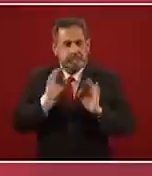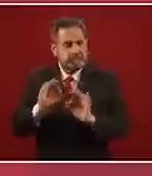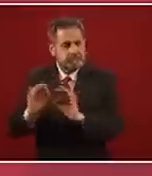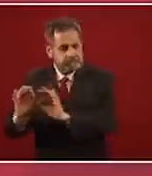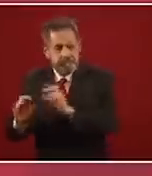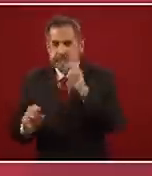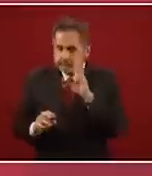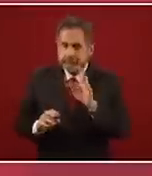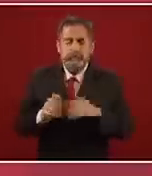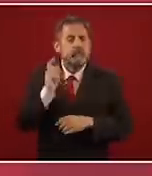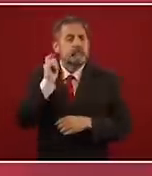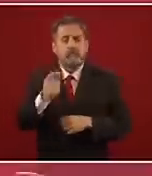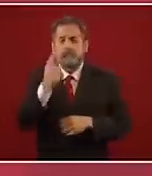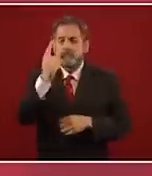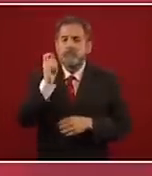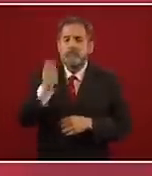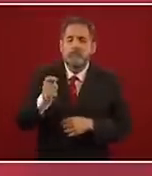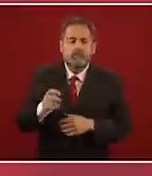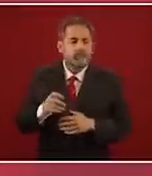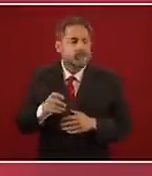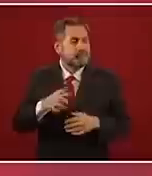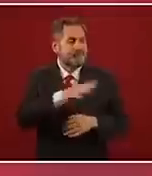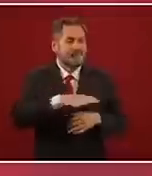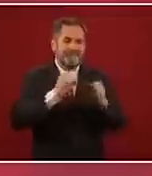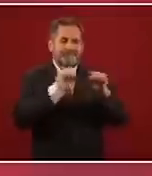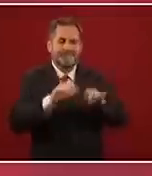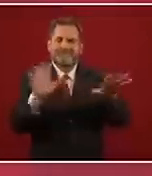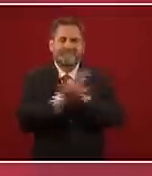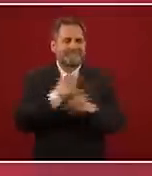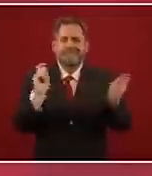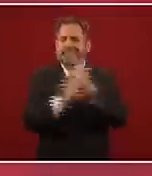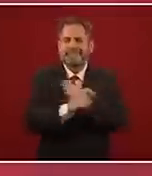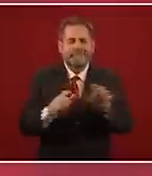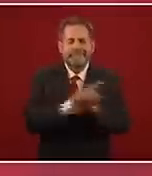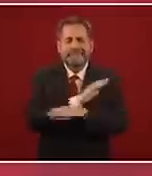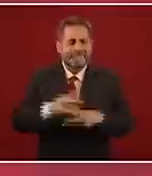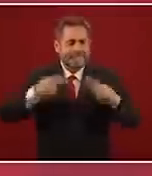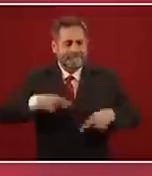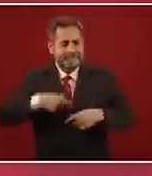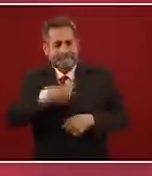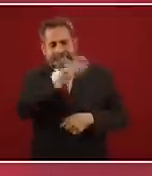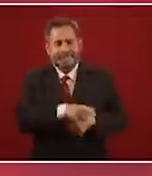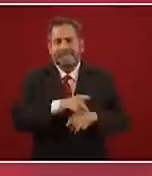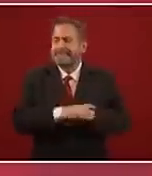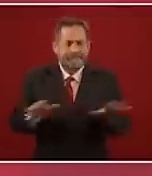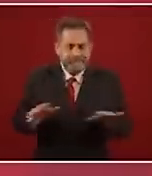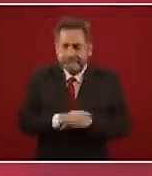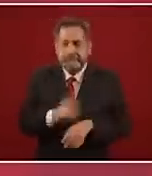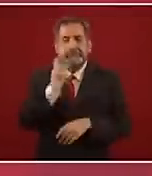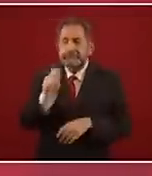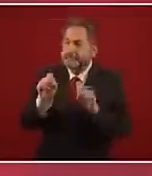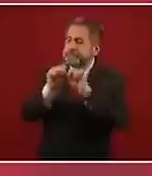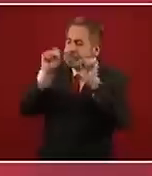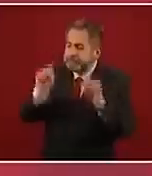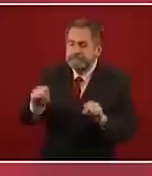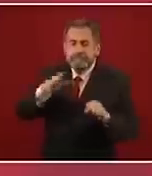interesa sobre todo es cambiar cómo funciona el sistema. Es decir, aquí más allá de personas en particular, lo que interesa es que